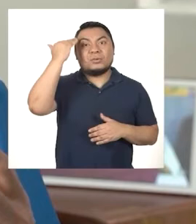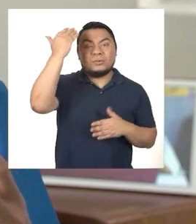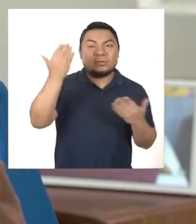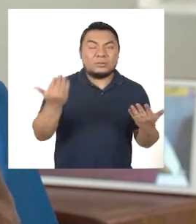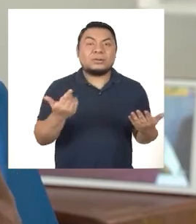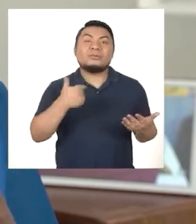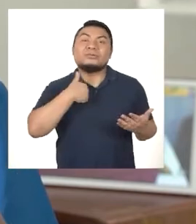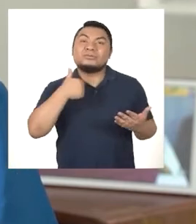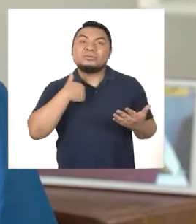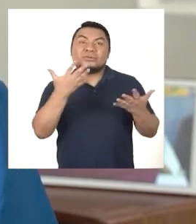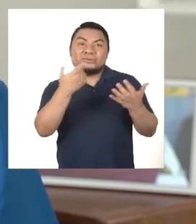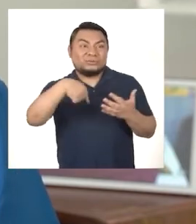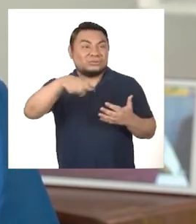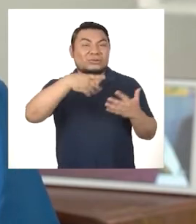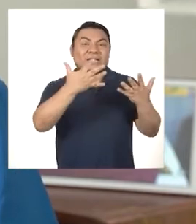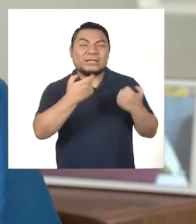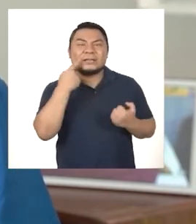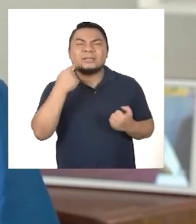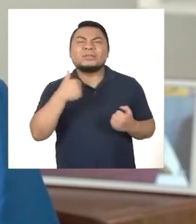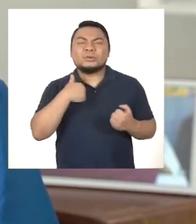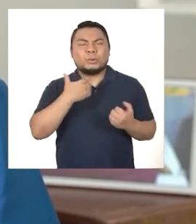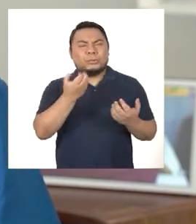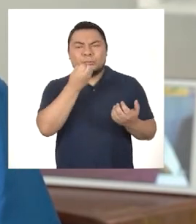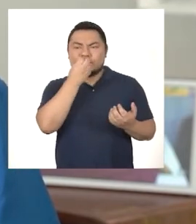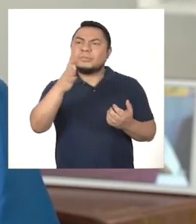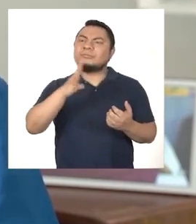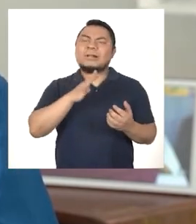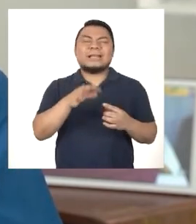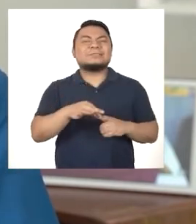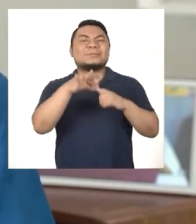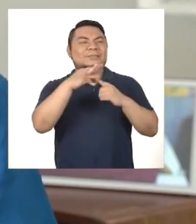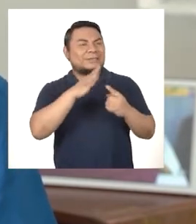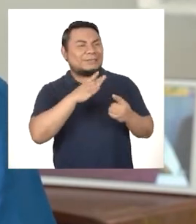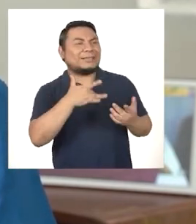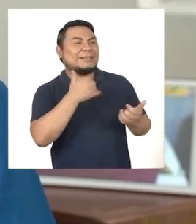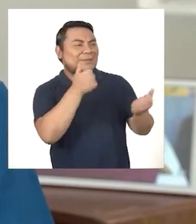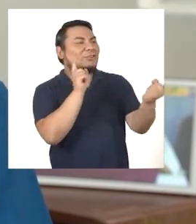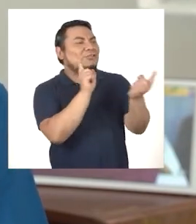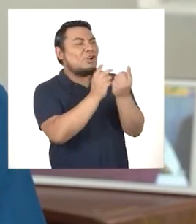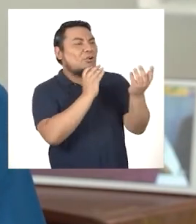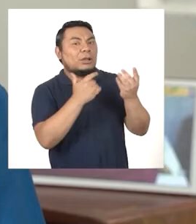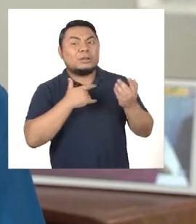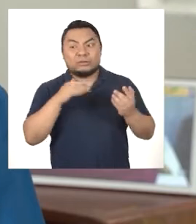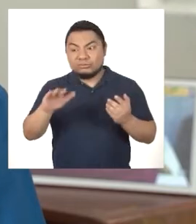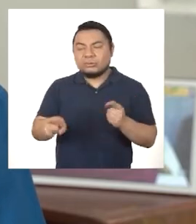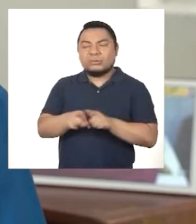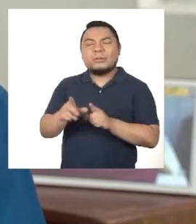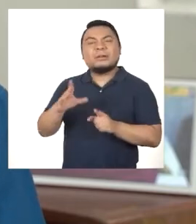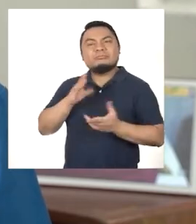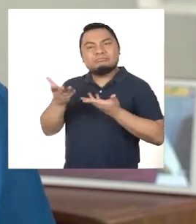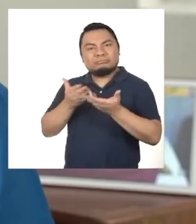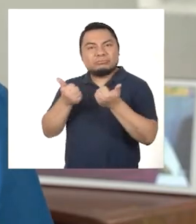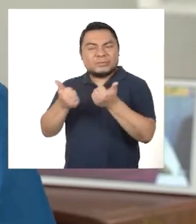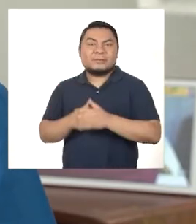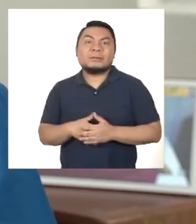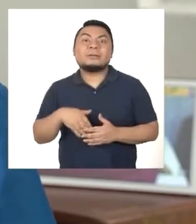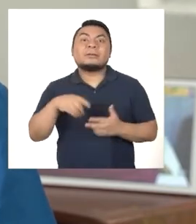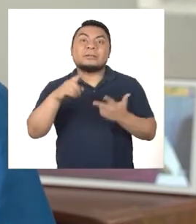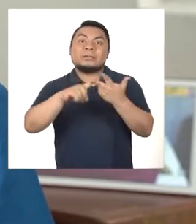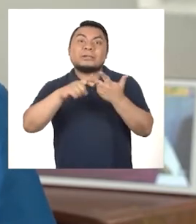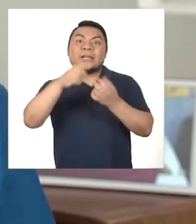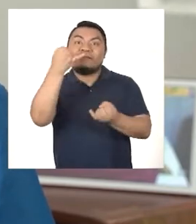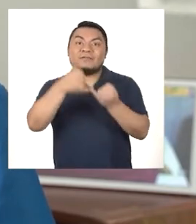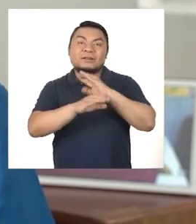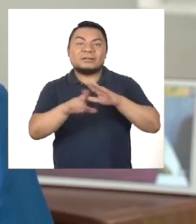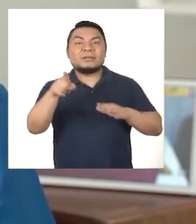adultos. Nosotros queremos ser tratados de una manera especial y así debemos tratar nosotros también a las demás personas. Y finalmente,